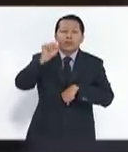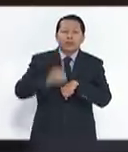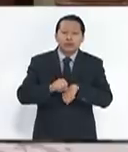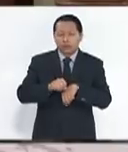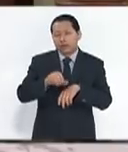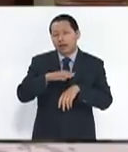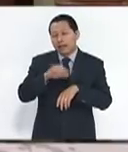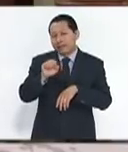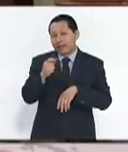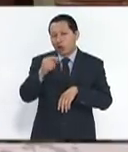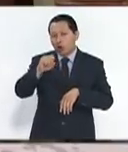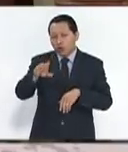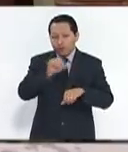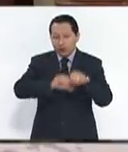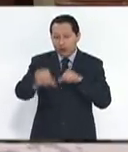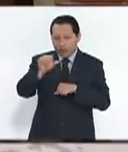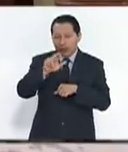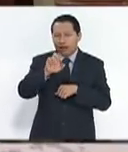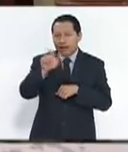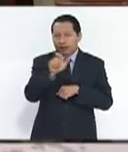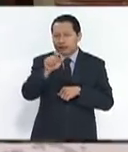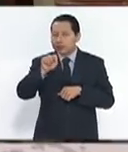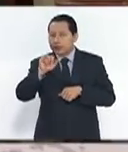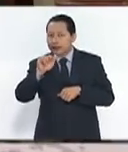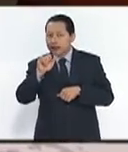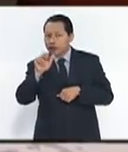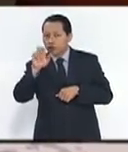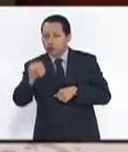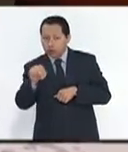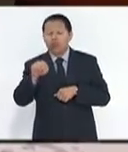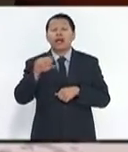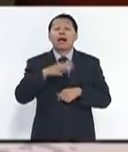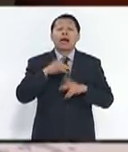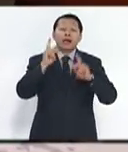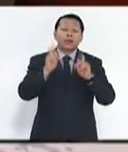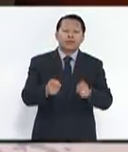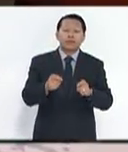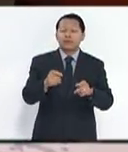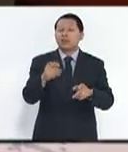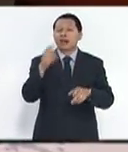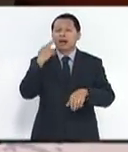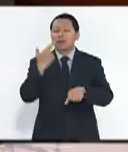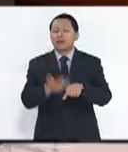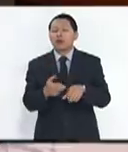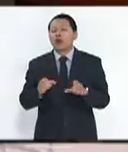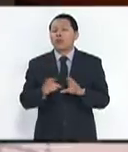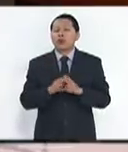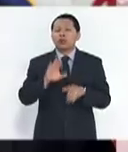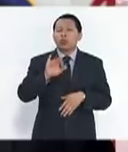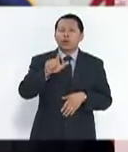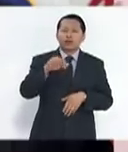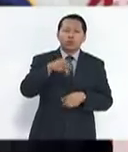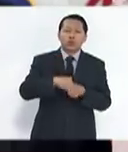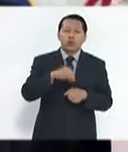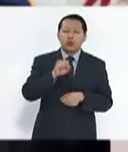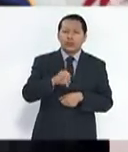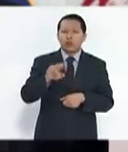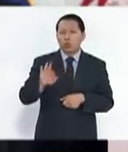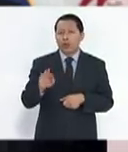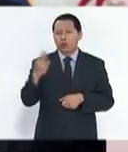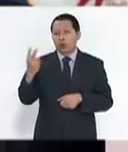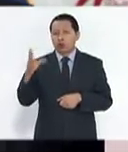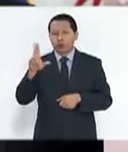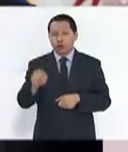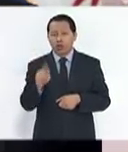de Estado para sustituir a Rex Tillerson. El nombramiento de Pompeo fue confirmado por 57 votos a favor y 42 en